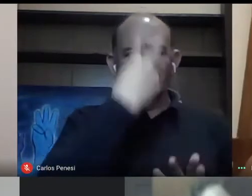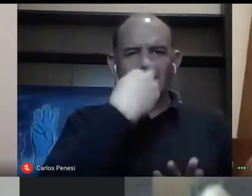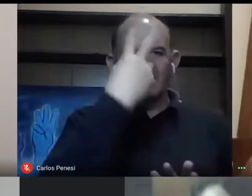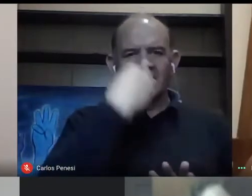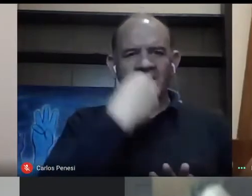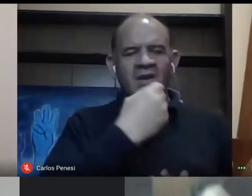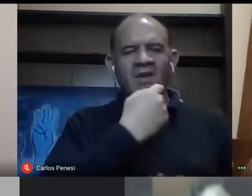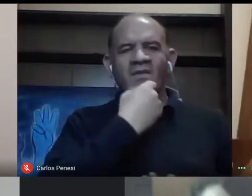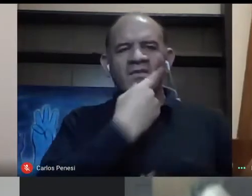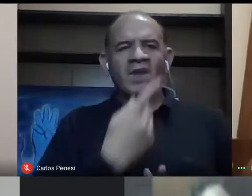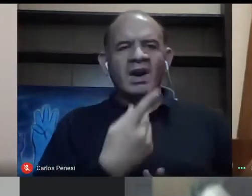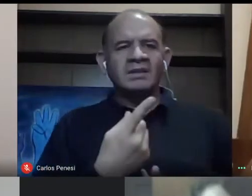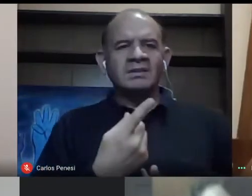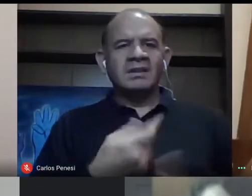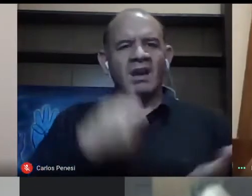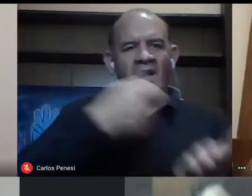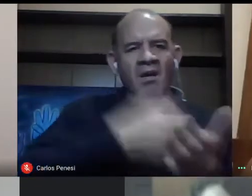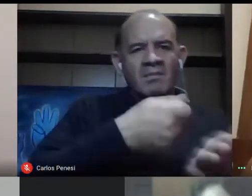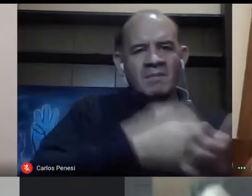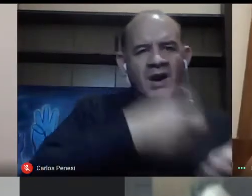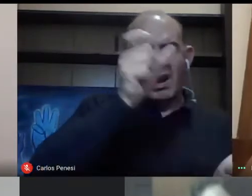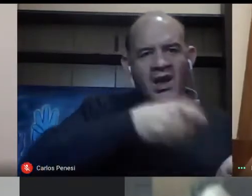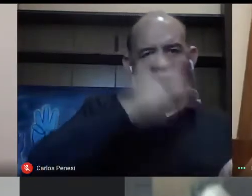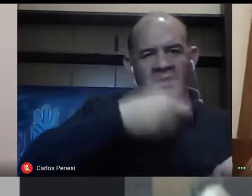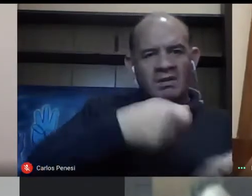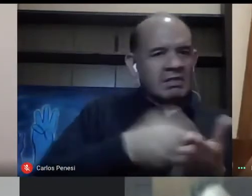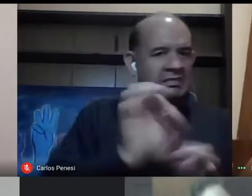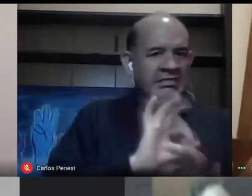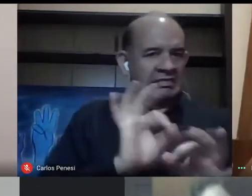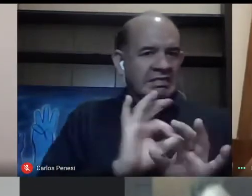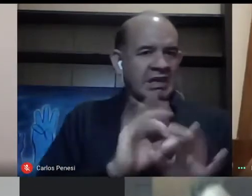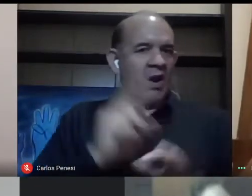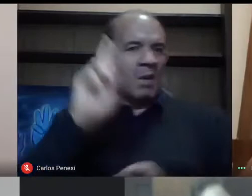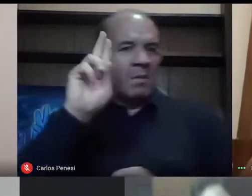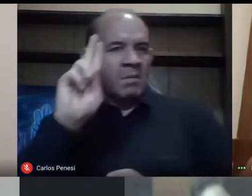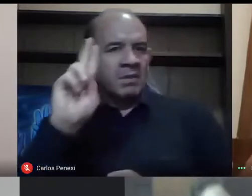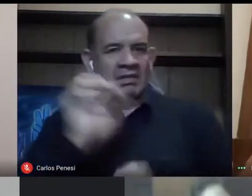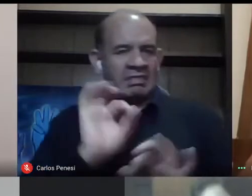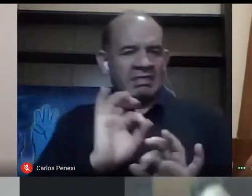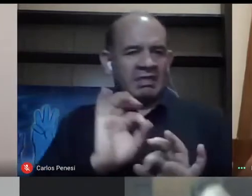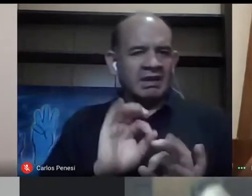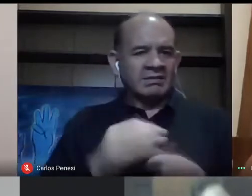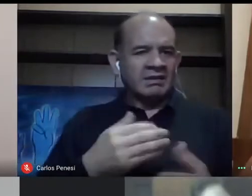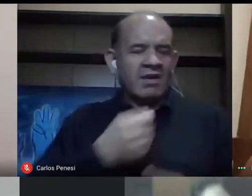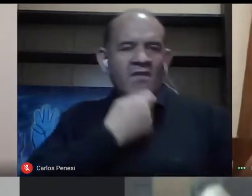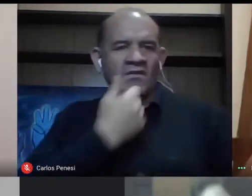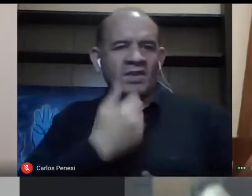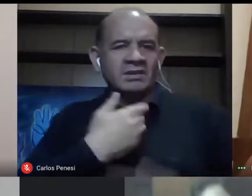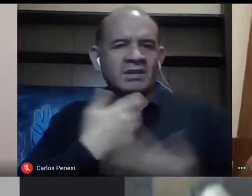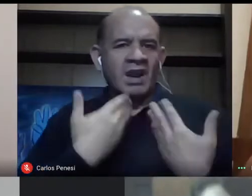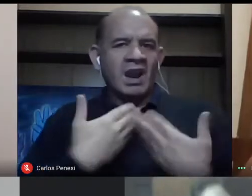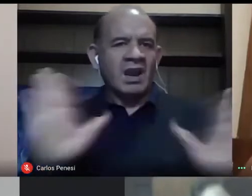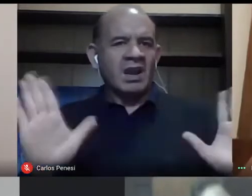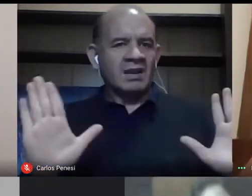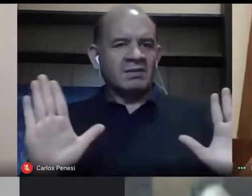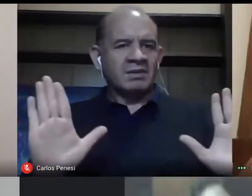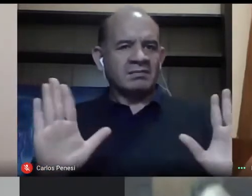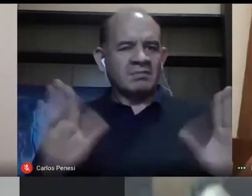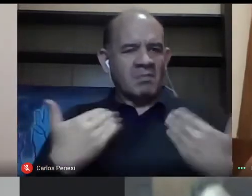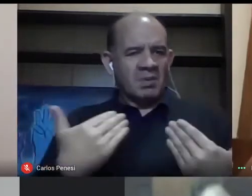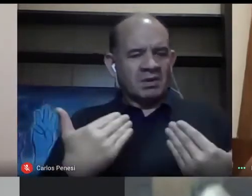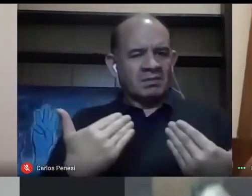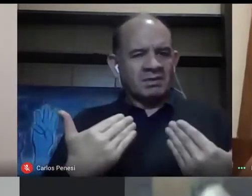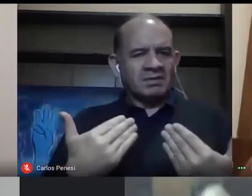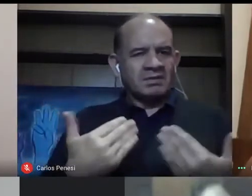de un libro sin tener que pagar derechos y sin tener que pedir permiso. No pedir permiso porque somos rebeldes y lo queremos hacer sin permiso,